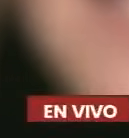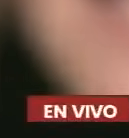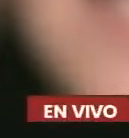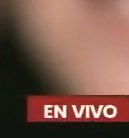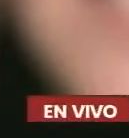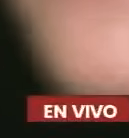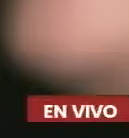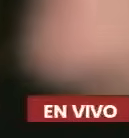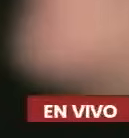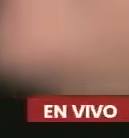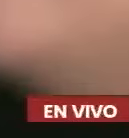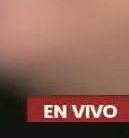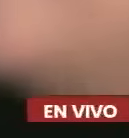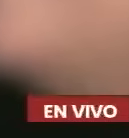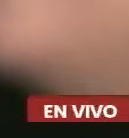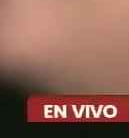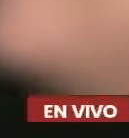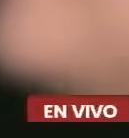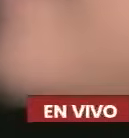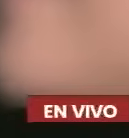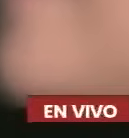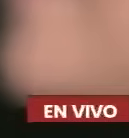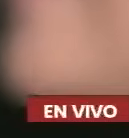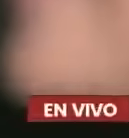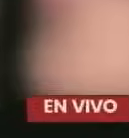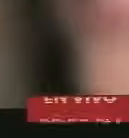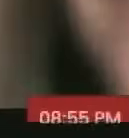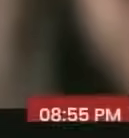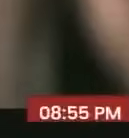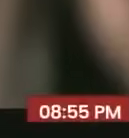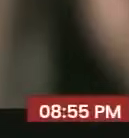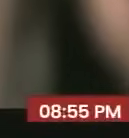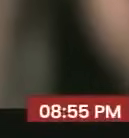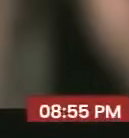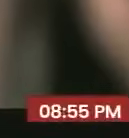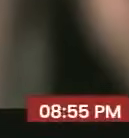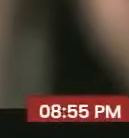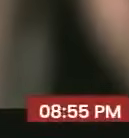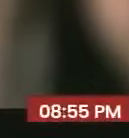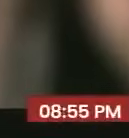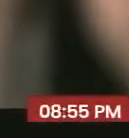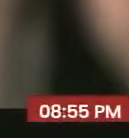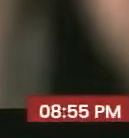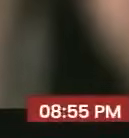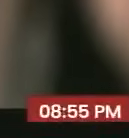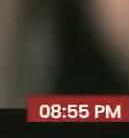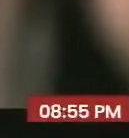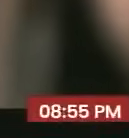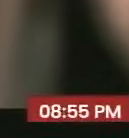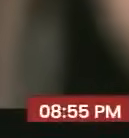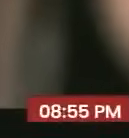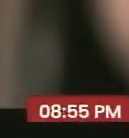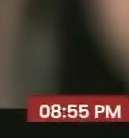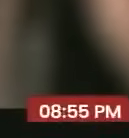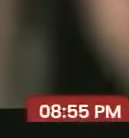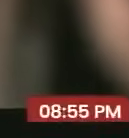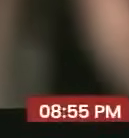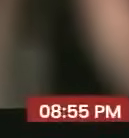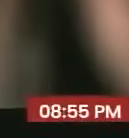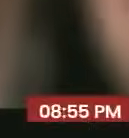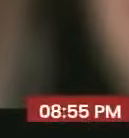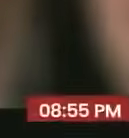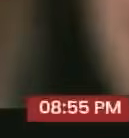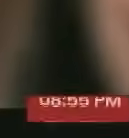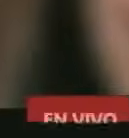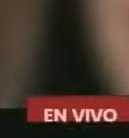Colombia, en la nueva constitución de Venezuela se establece que el Esequibo era totalmente nuestro. ¿Por